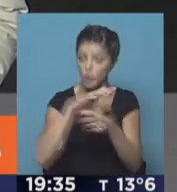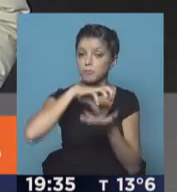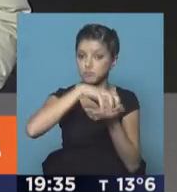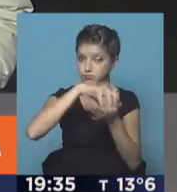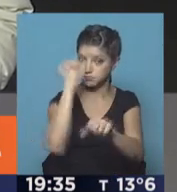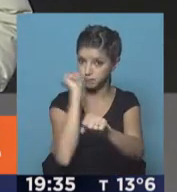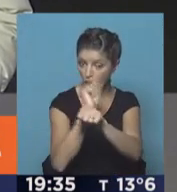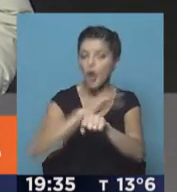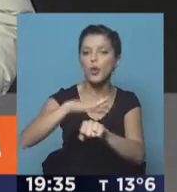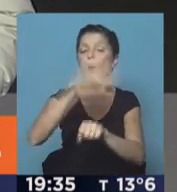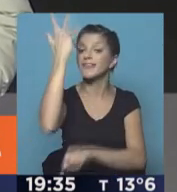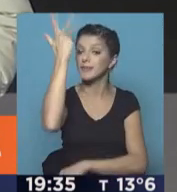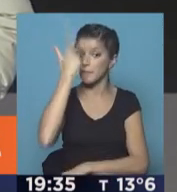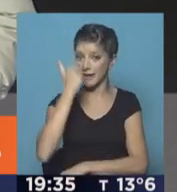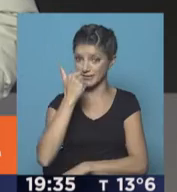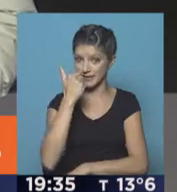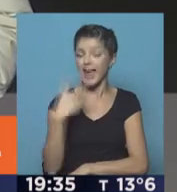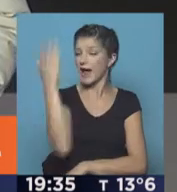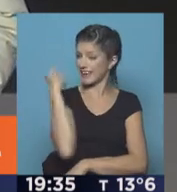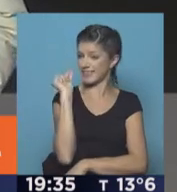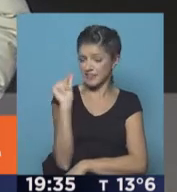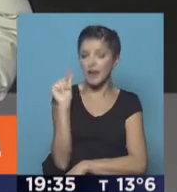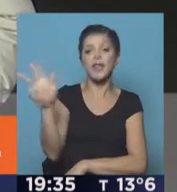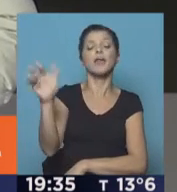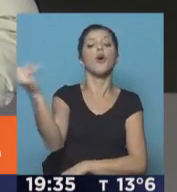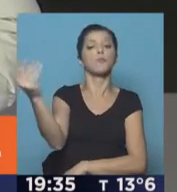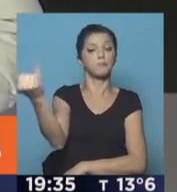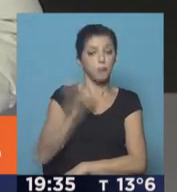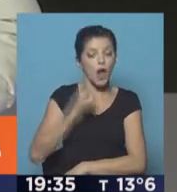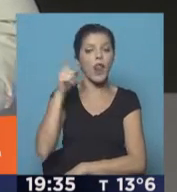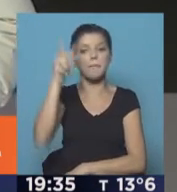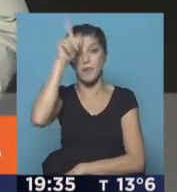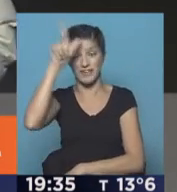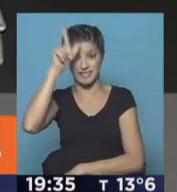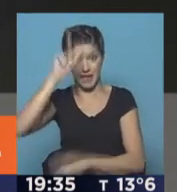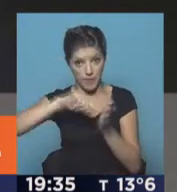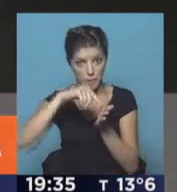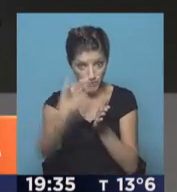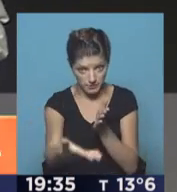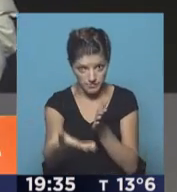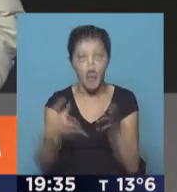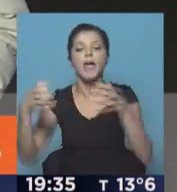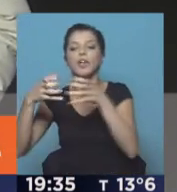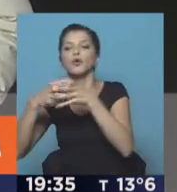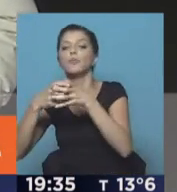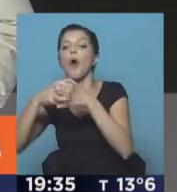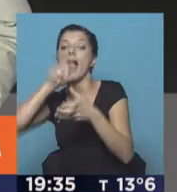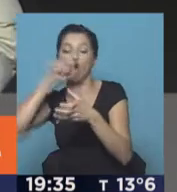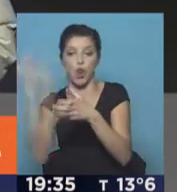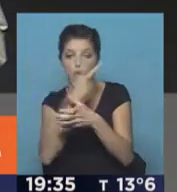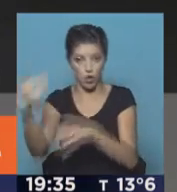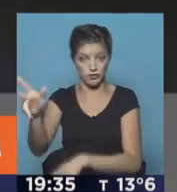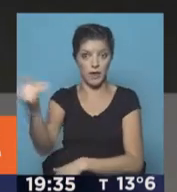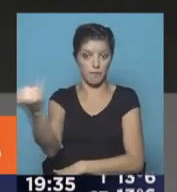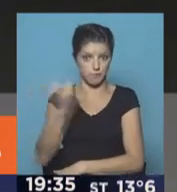San Martín. Esto nos acaban de informar autoridades de la policía bonaerense y del Grupo Halcón, quienes fueron los que